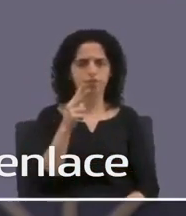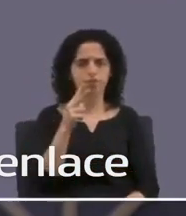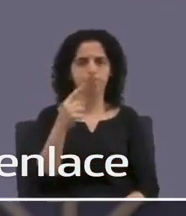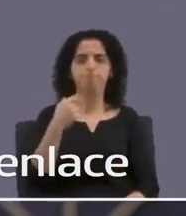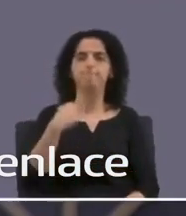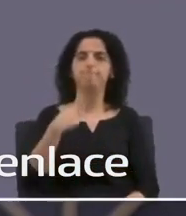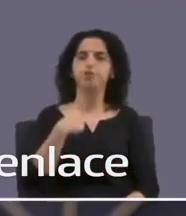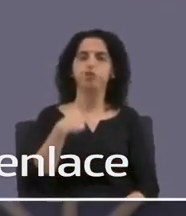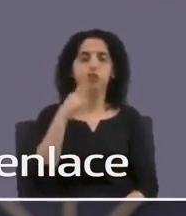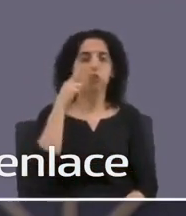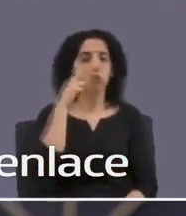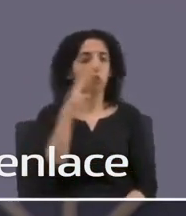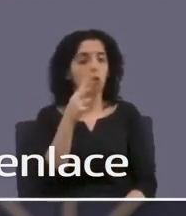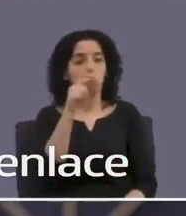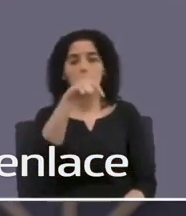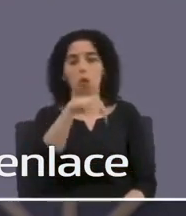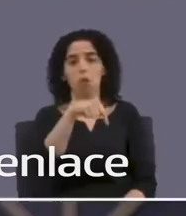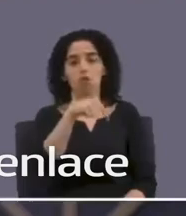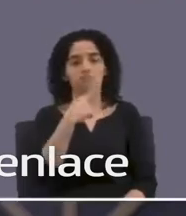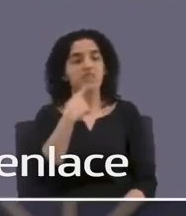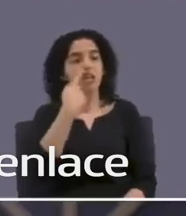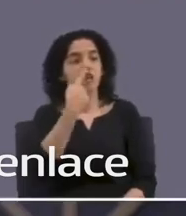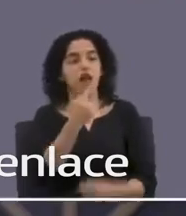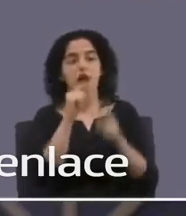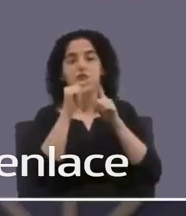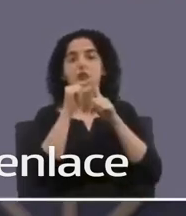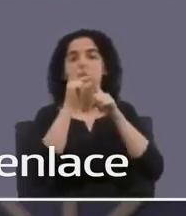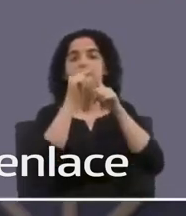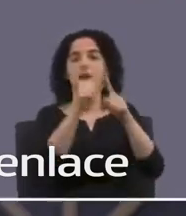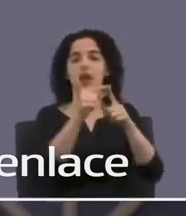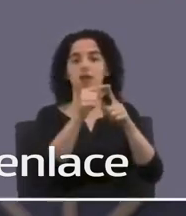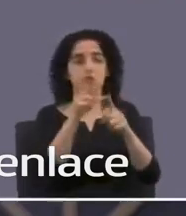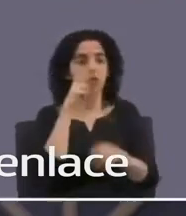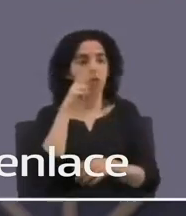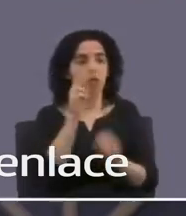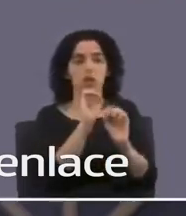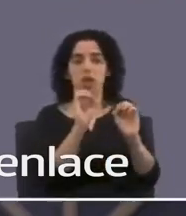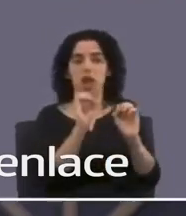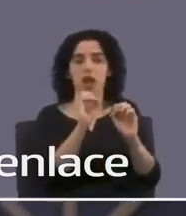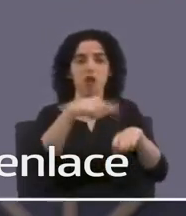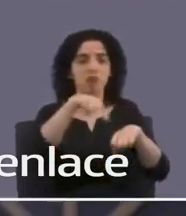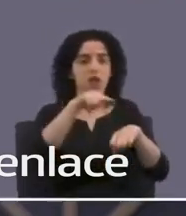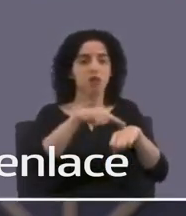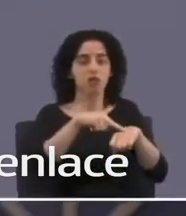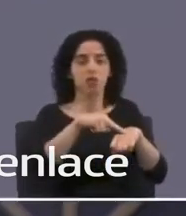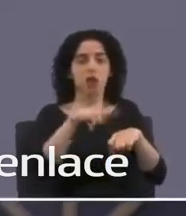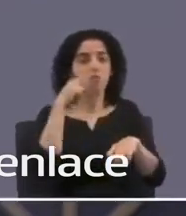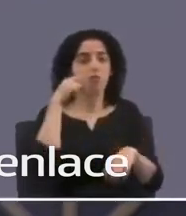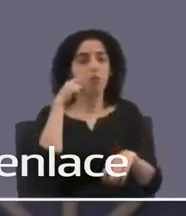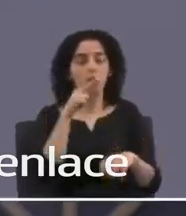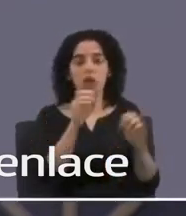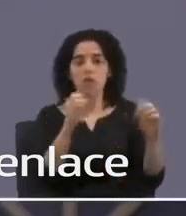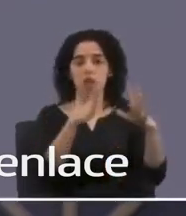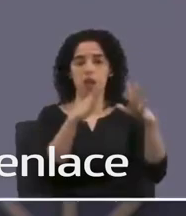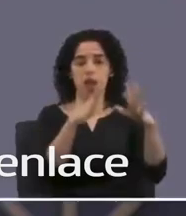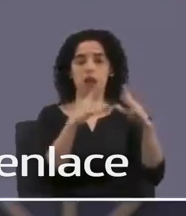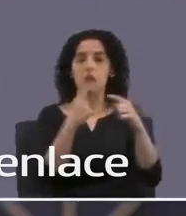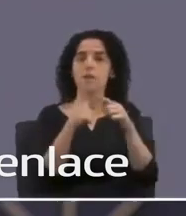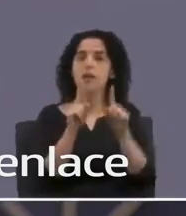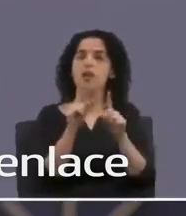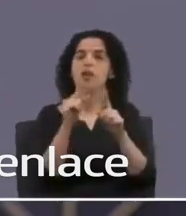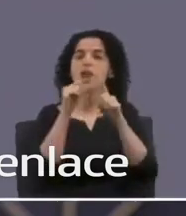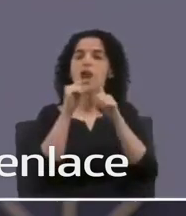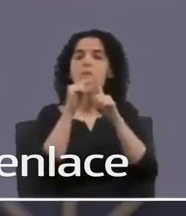de lo que no se ve. Yo no lo veo, hoy declaro la palabra. Yo no vi con mis ojos naturales el milagro, pero